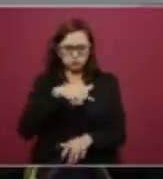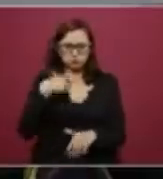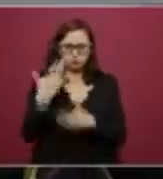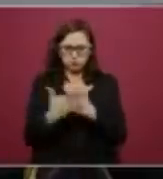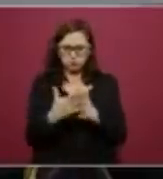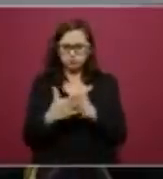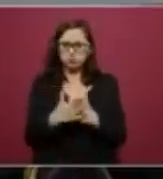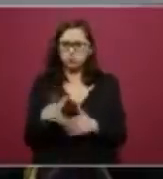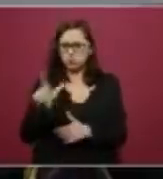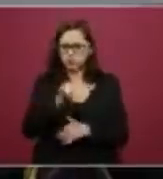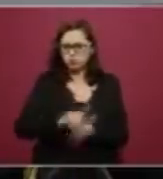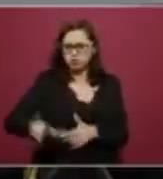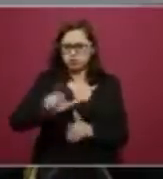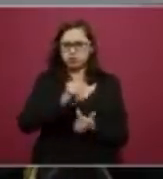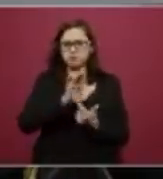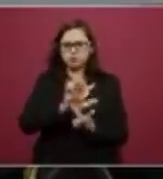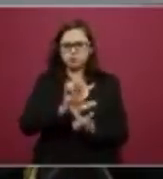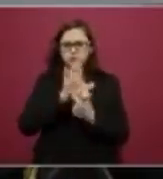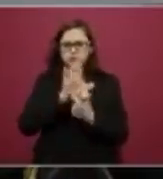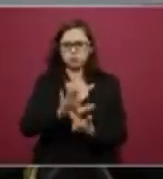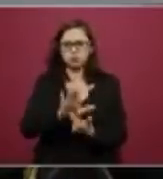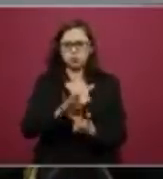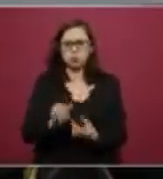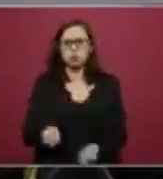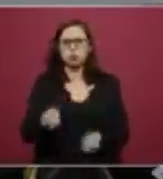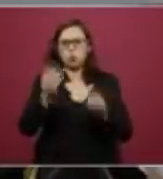el lunes el precio